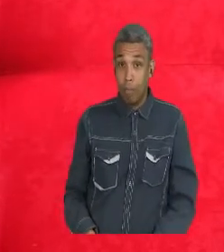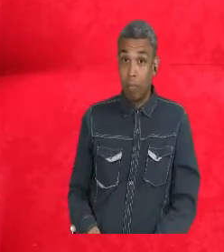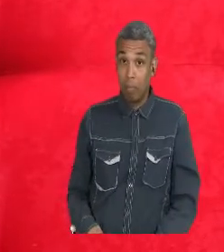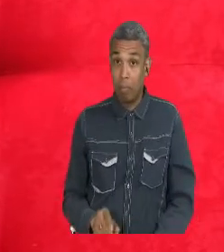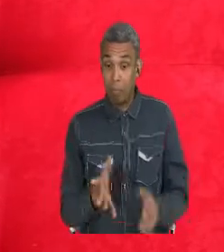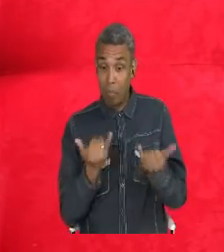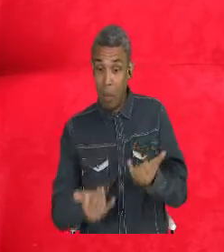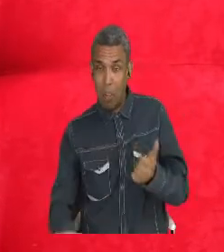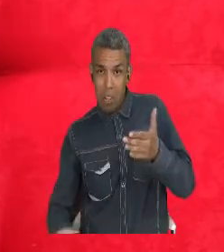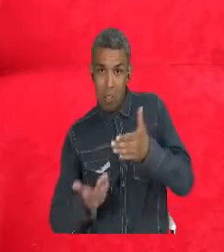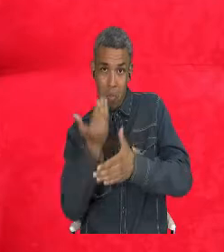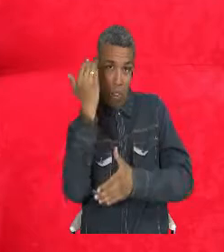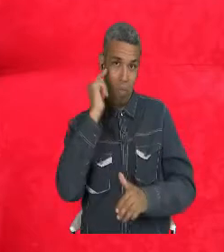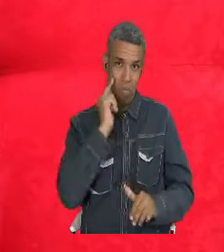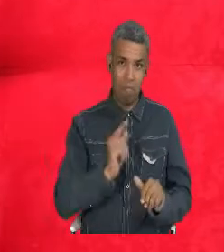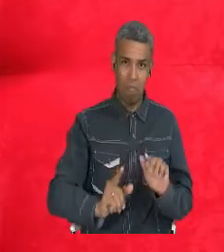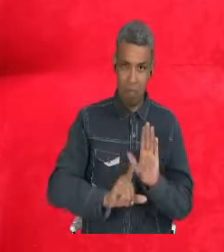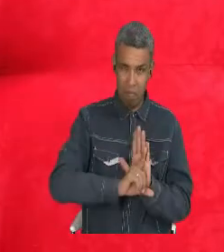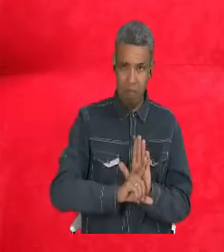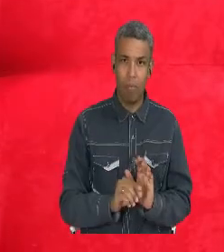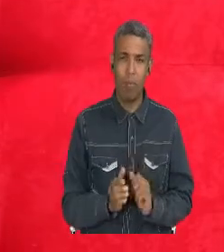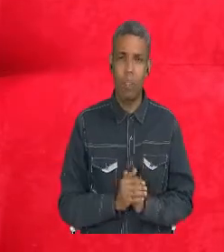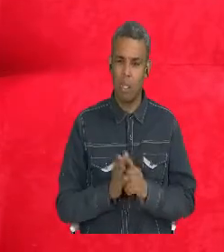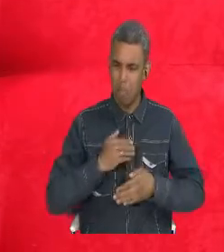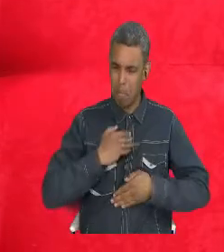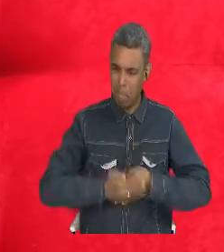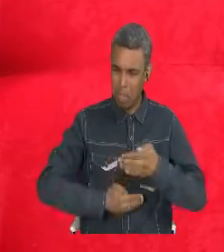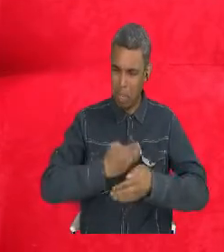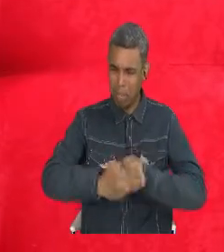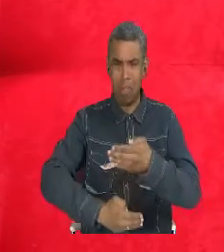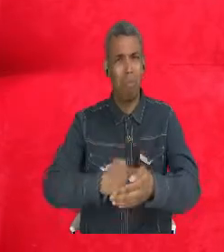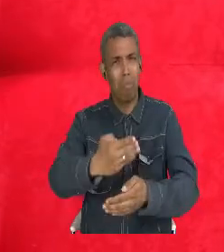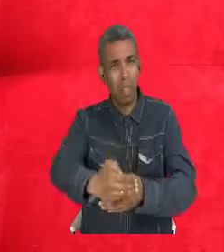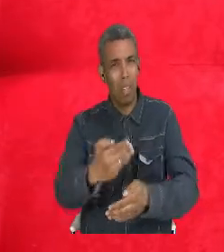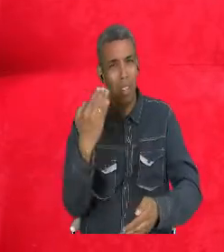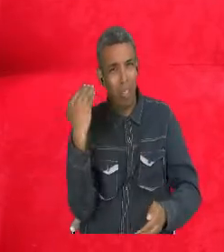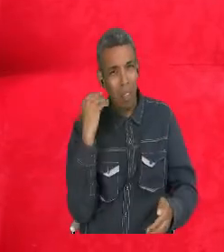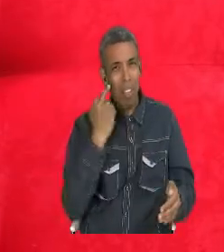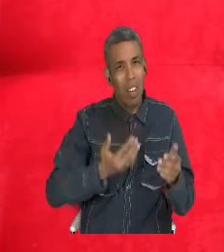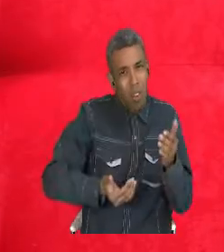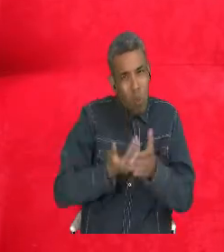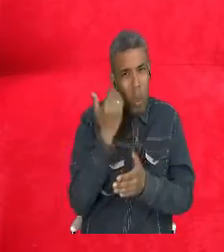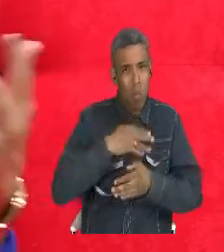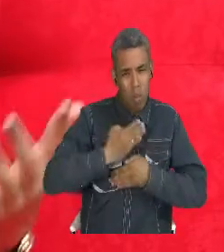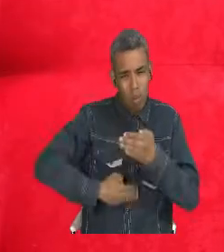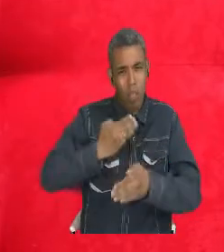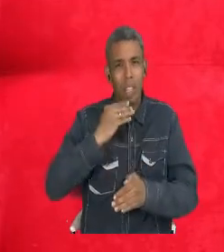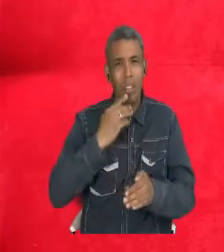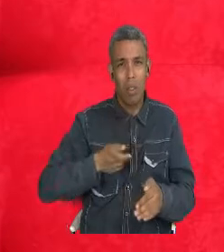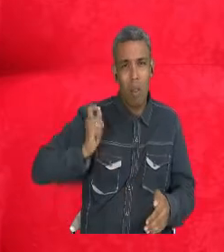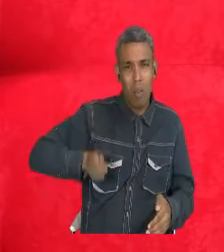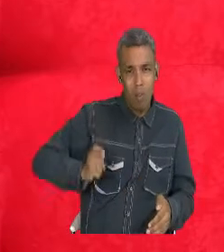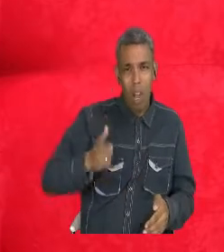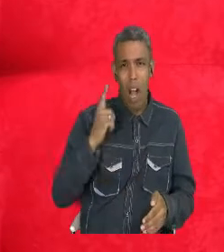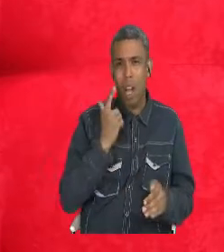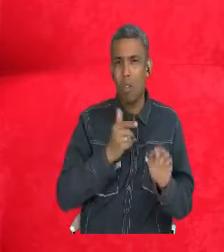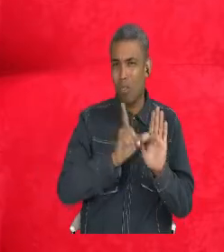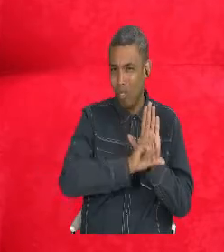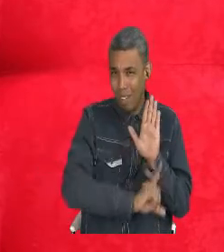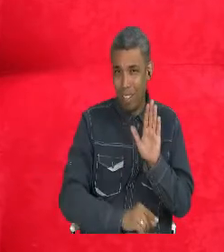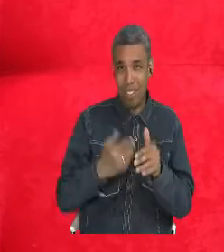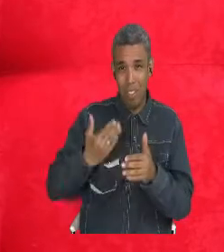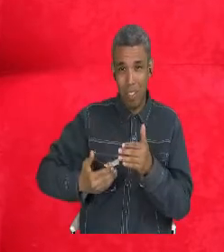el proceso monitorio. Este proceso monitorio entró en vigencia con el nuevo Código General del Proceso, que pues hace muy poco tiempo